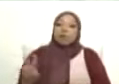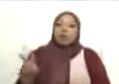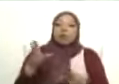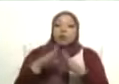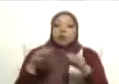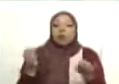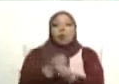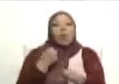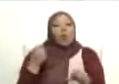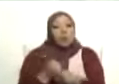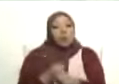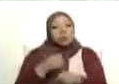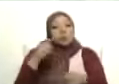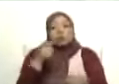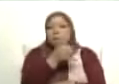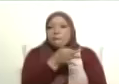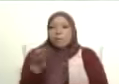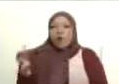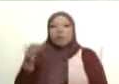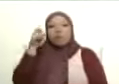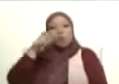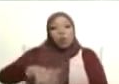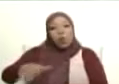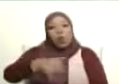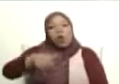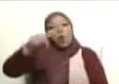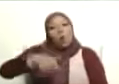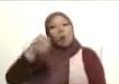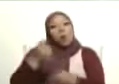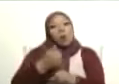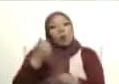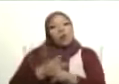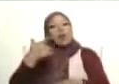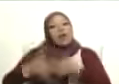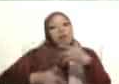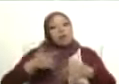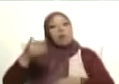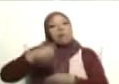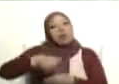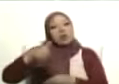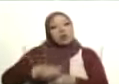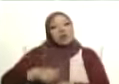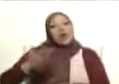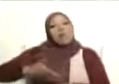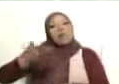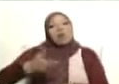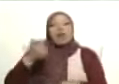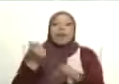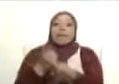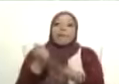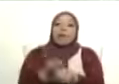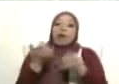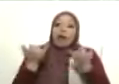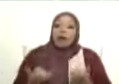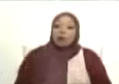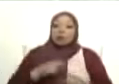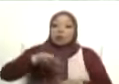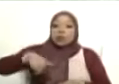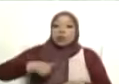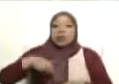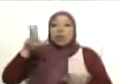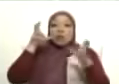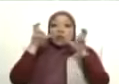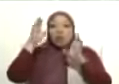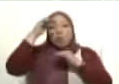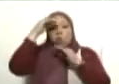el extraordinario trabajo realizado el día de hoy en esta jornada electoral. Es importante destacar a esta hora, muchachos que me escuchan